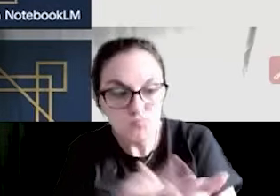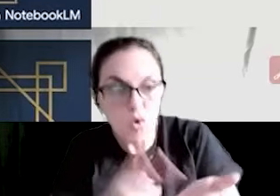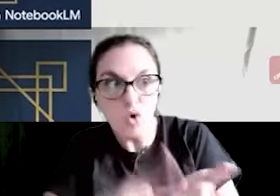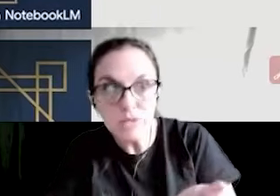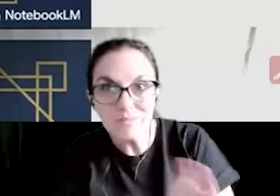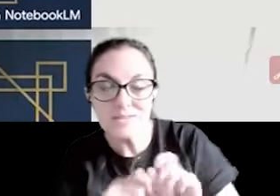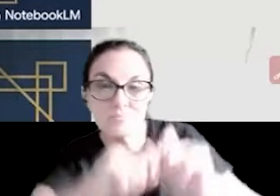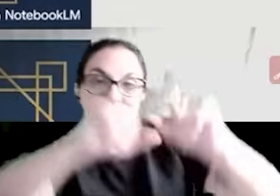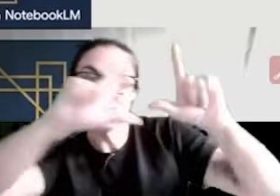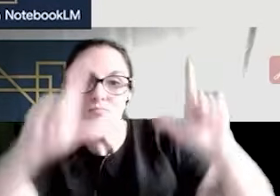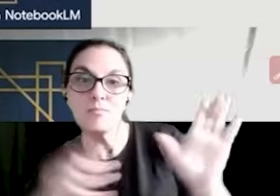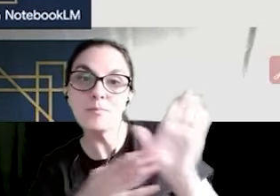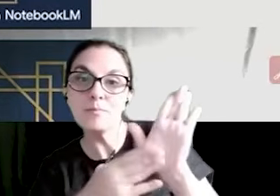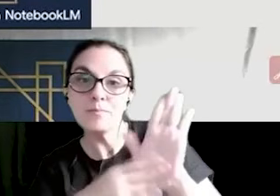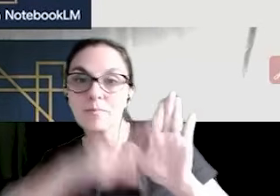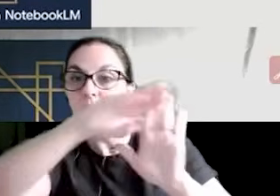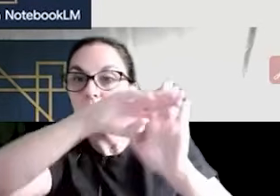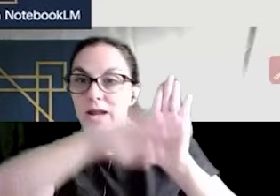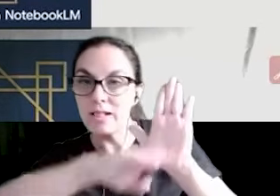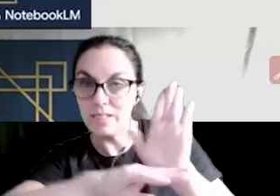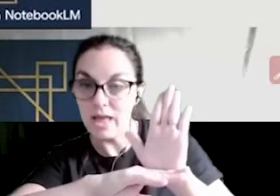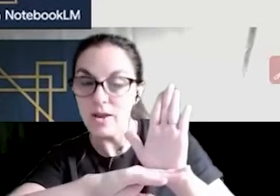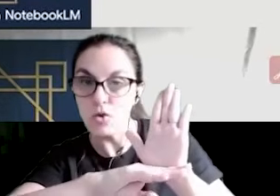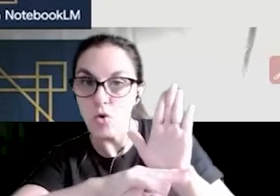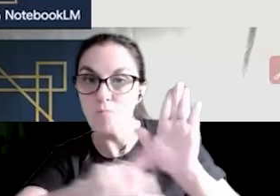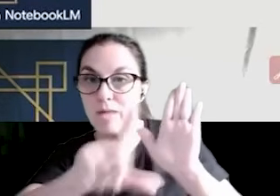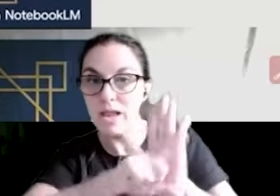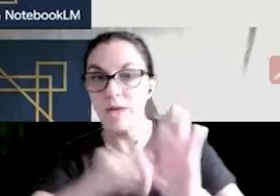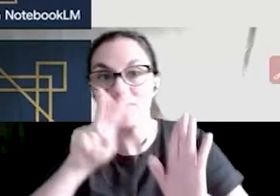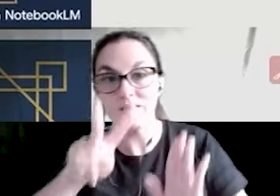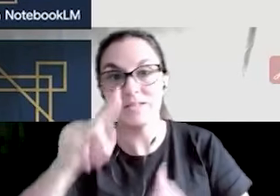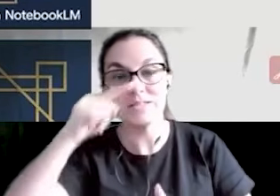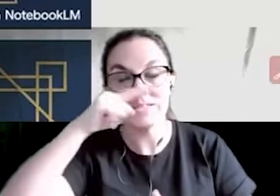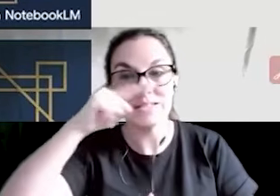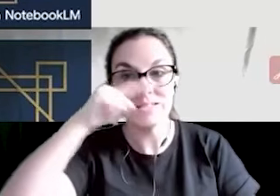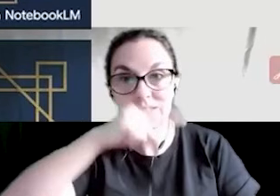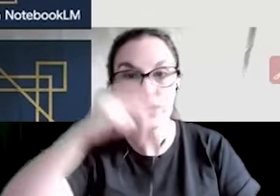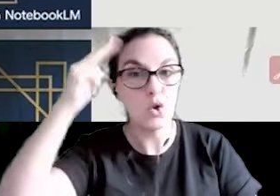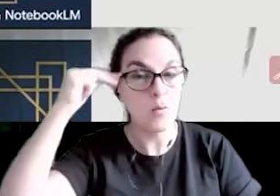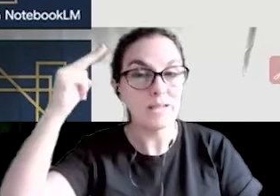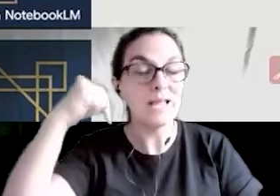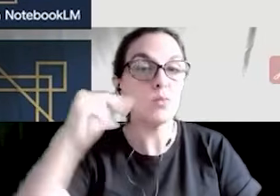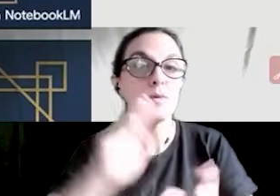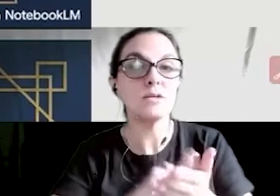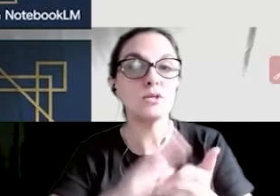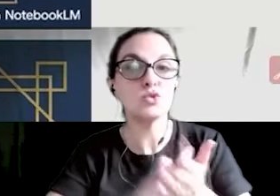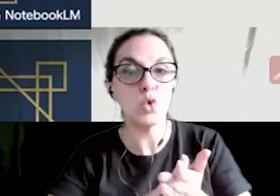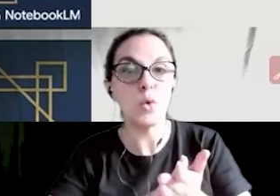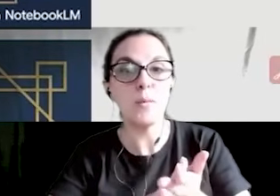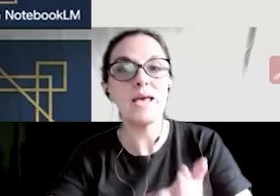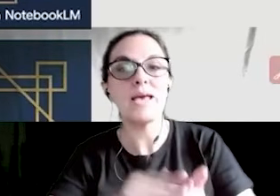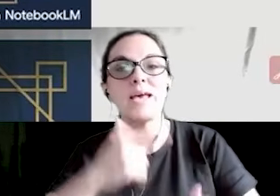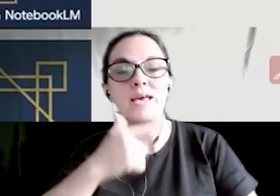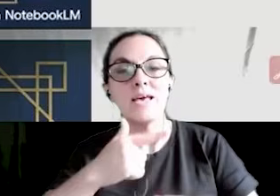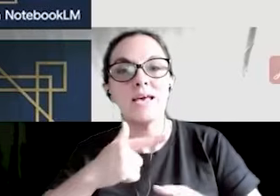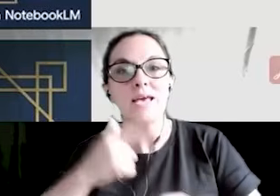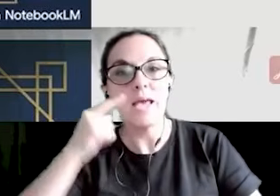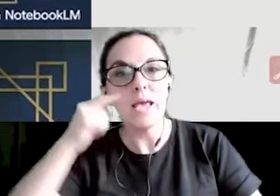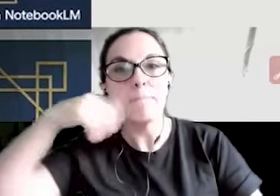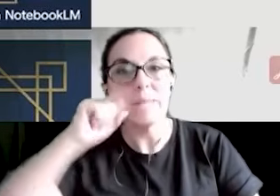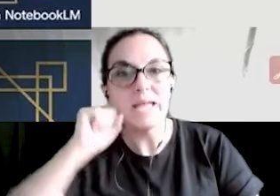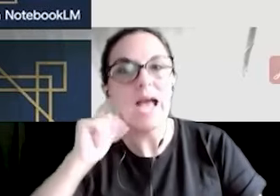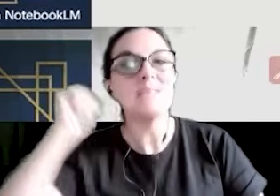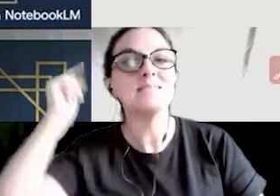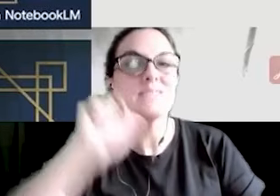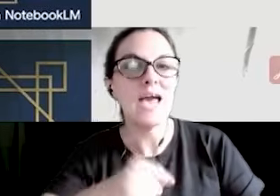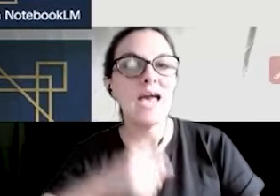este criterio que establece esta ley 27799 de discrepancia significativa. Y nos dice que si la declaración jurada fue